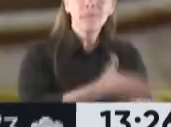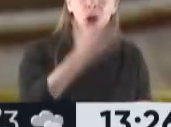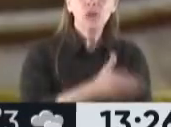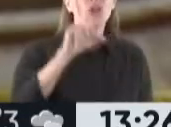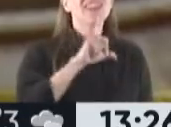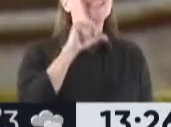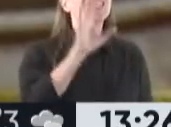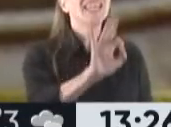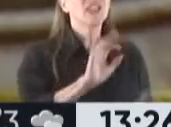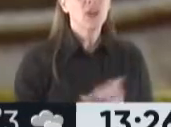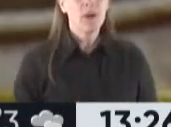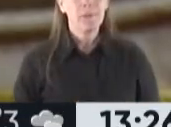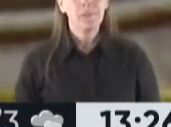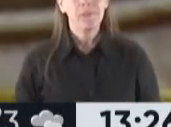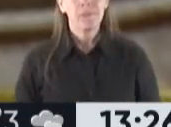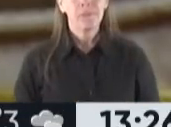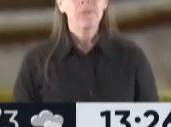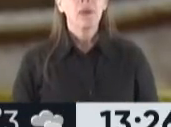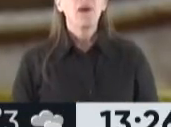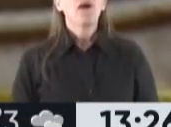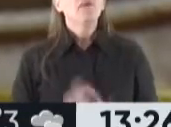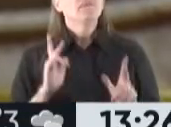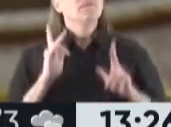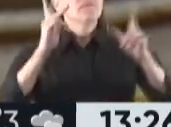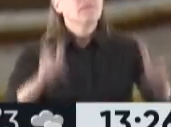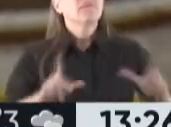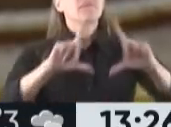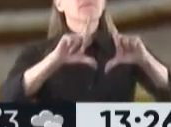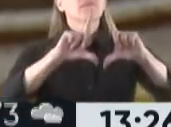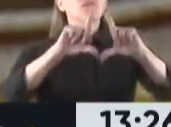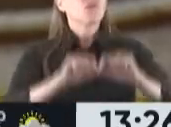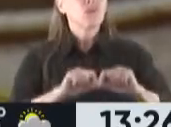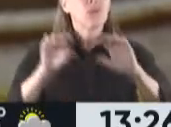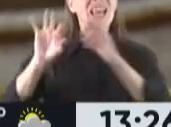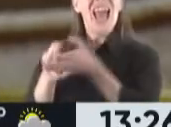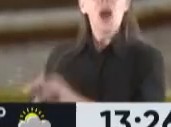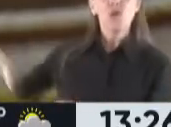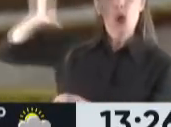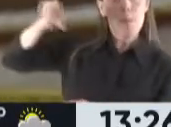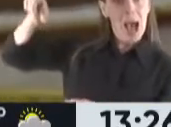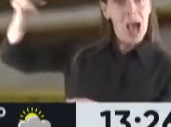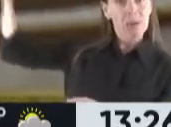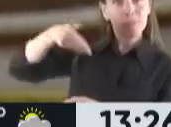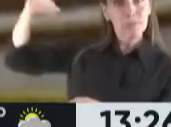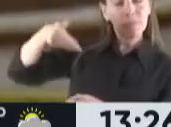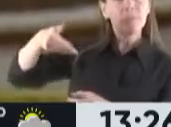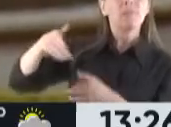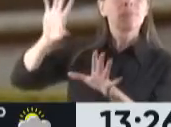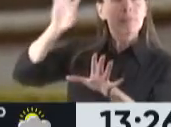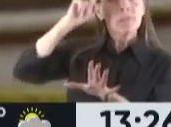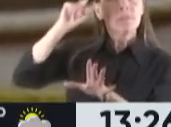valor apropiadas. Les voy a dar una cifra de Europa. La demanda europea de litio se